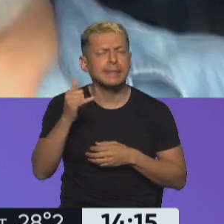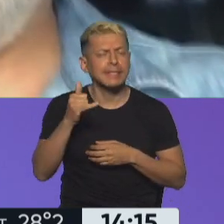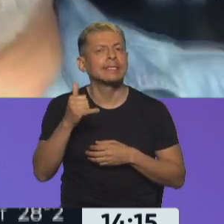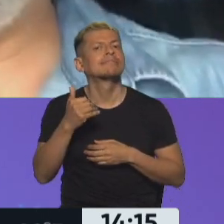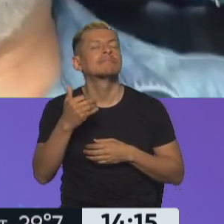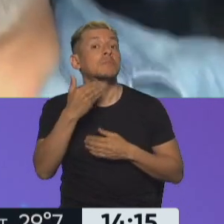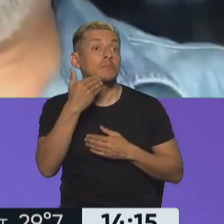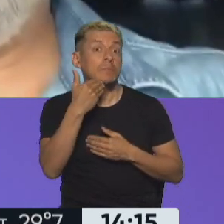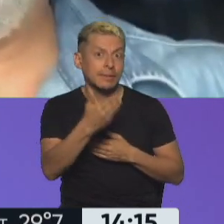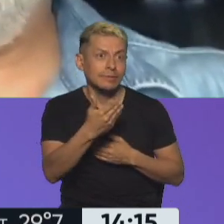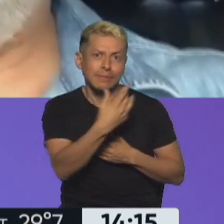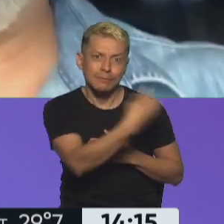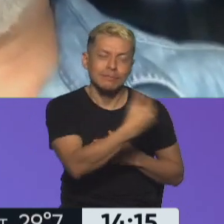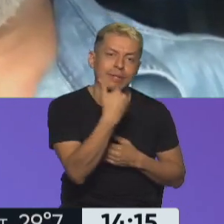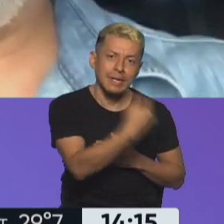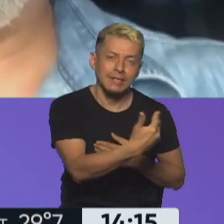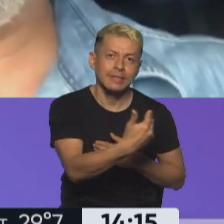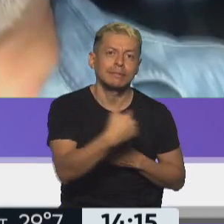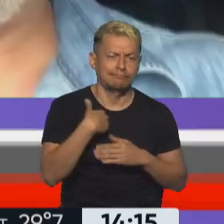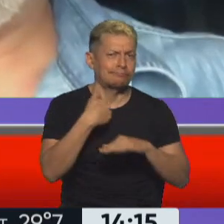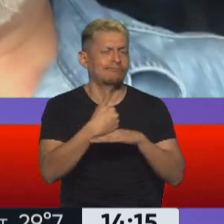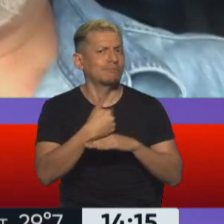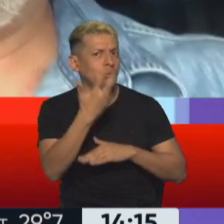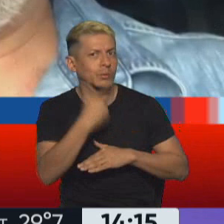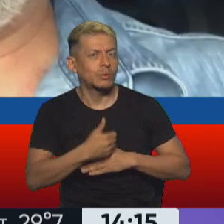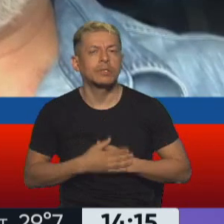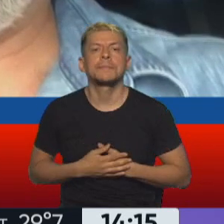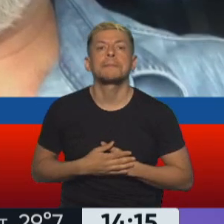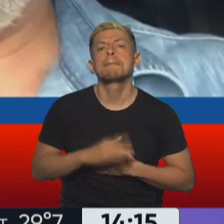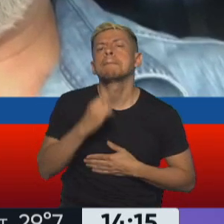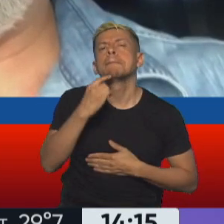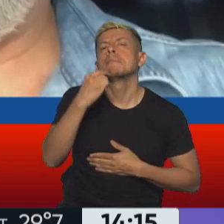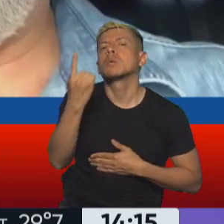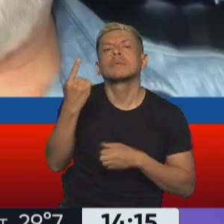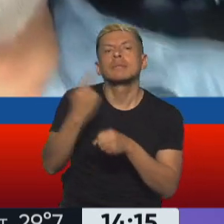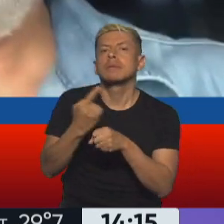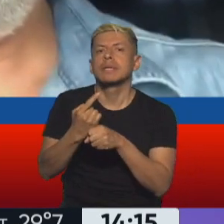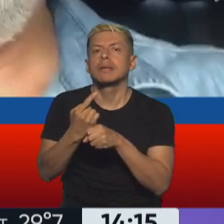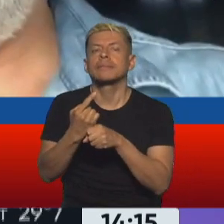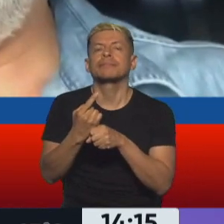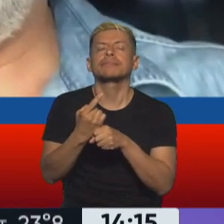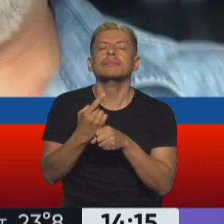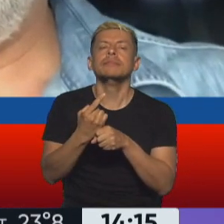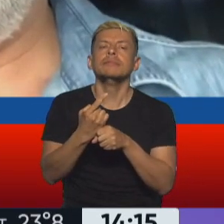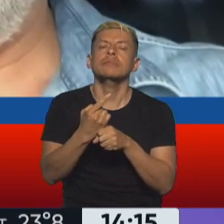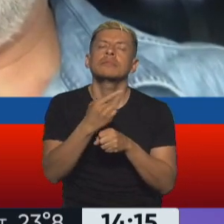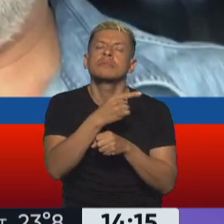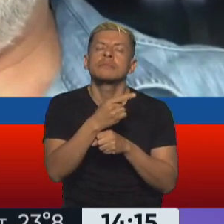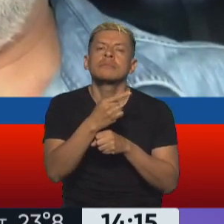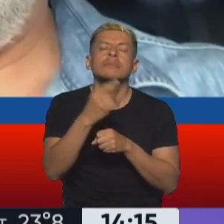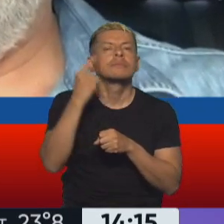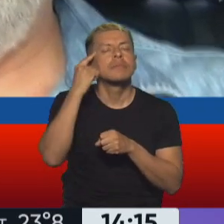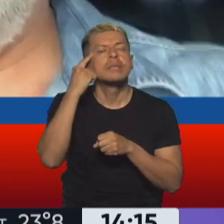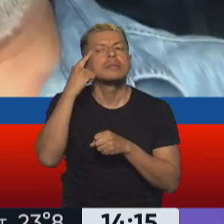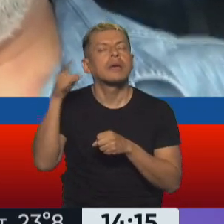por la invitación. Estoy acá con mucho gusto. Bueno, la primera pregunta que le quería formular era ¿hasta dónde usted cree que